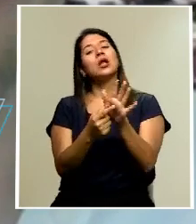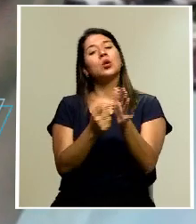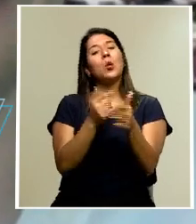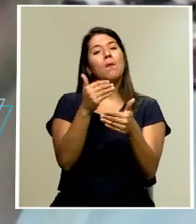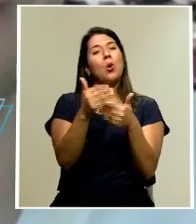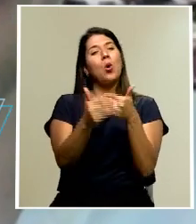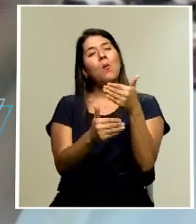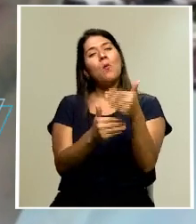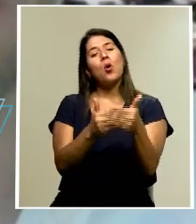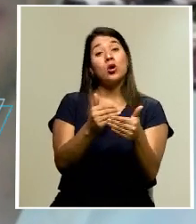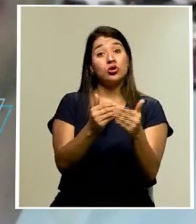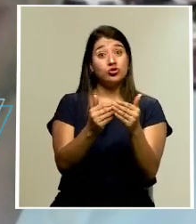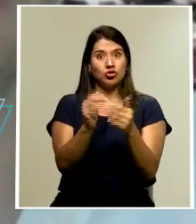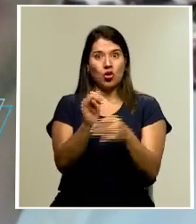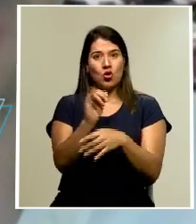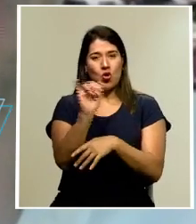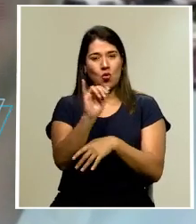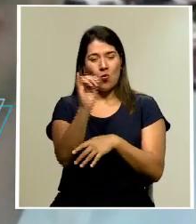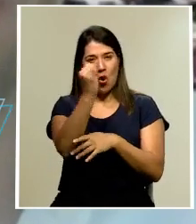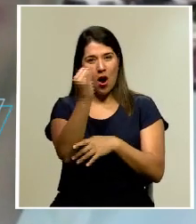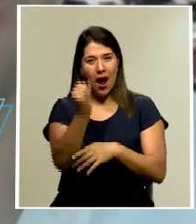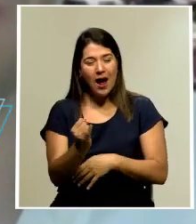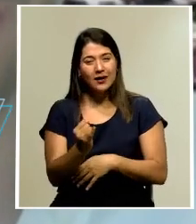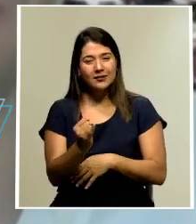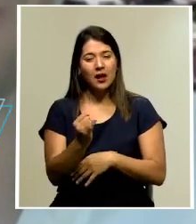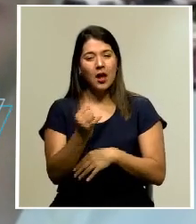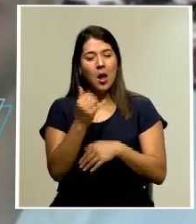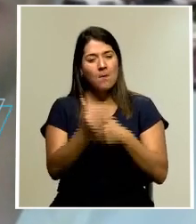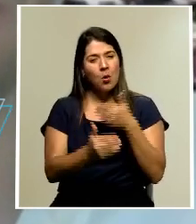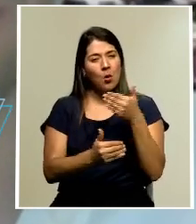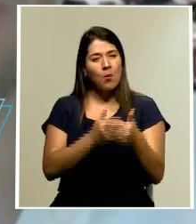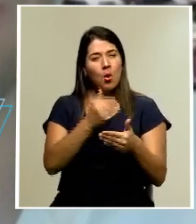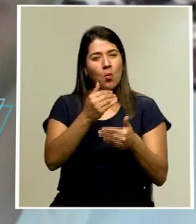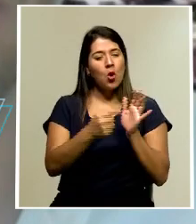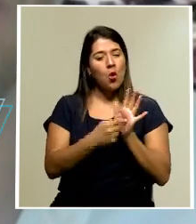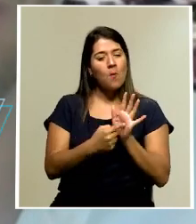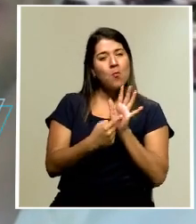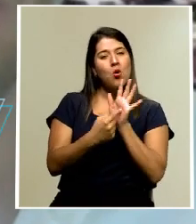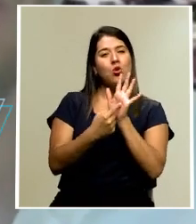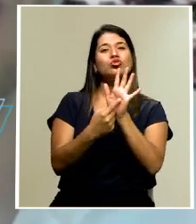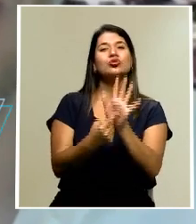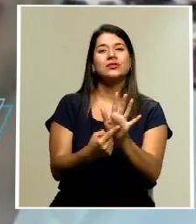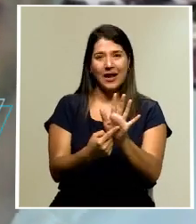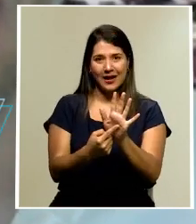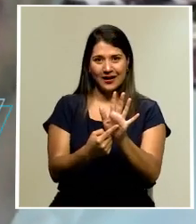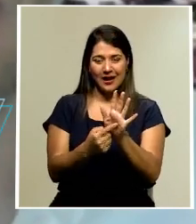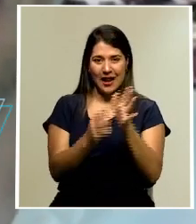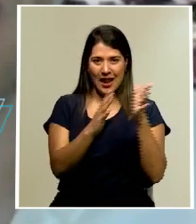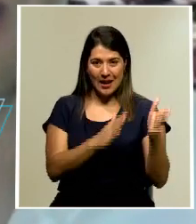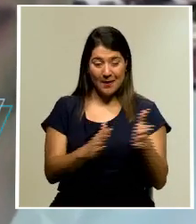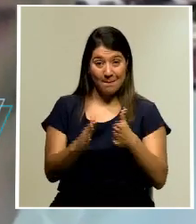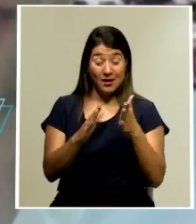mostrando exactamente pedazos del cuerpo, ¿verdad? Concretos.